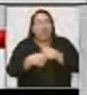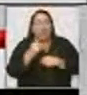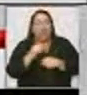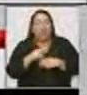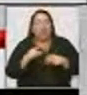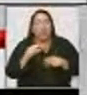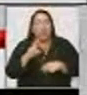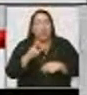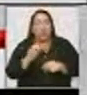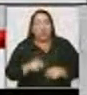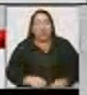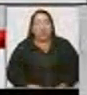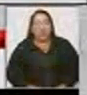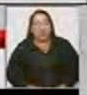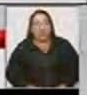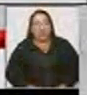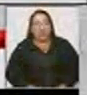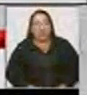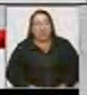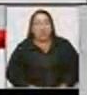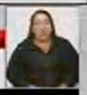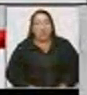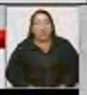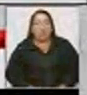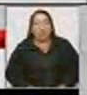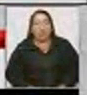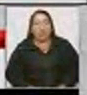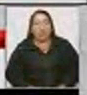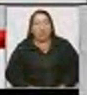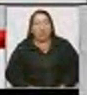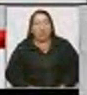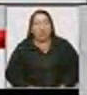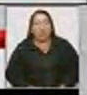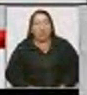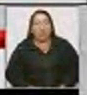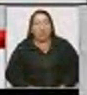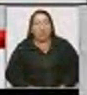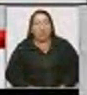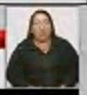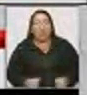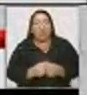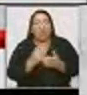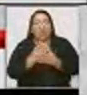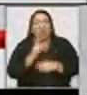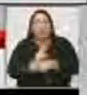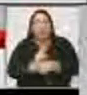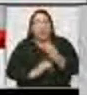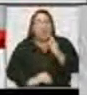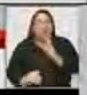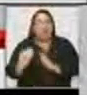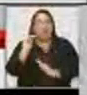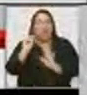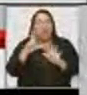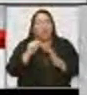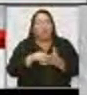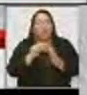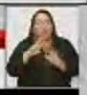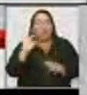revierte en el área rural, donde son los hombres los que culminan en mayor porcentaje la educación superior, alcanzando